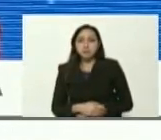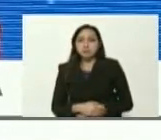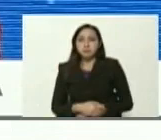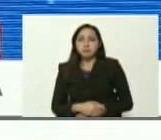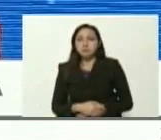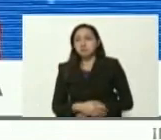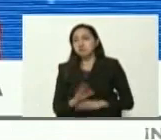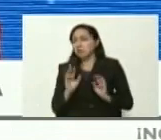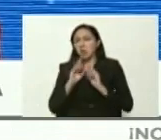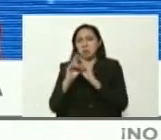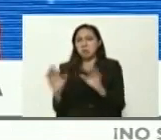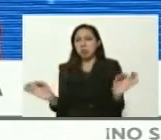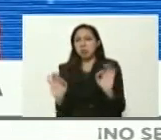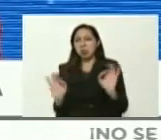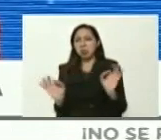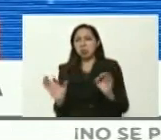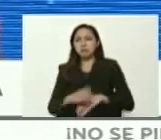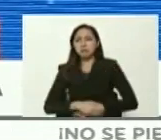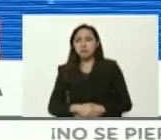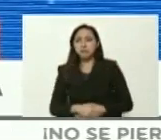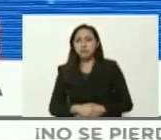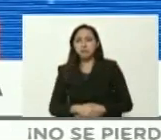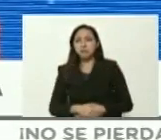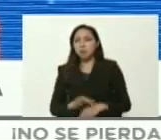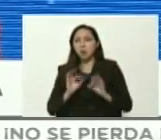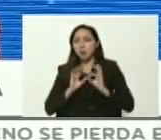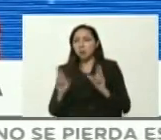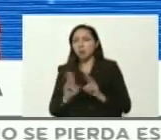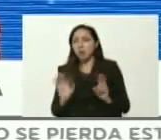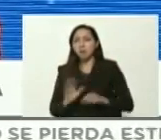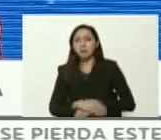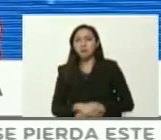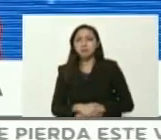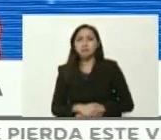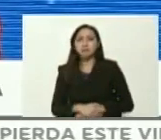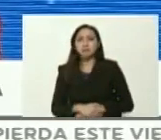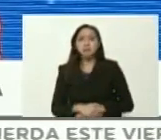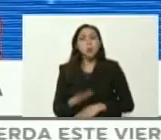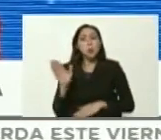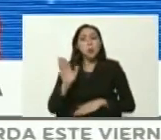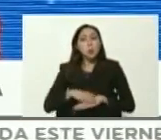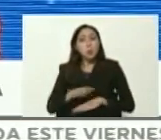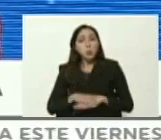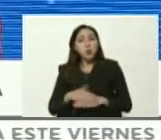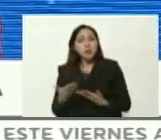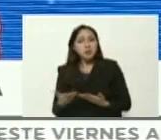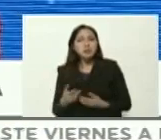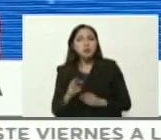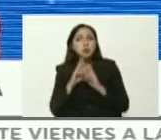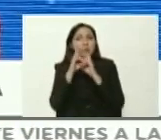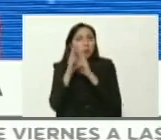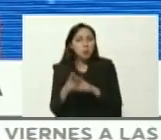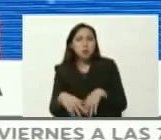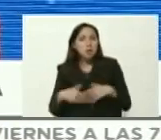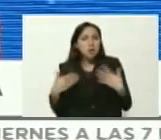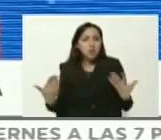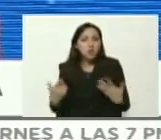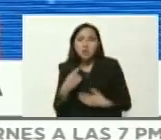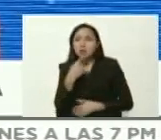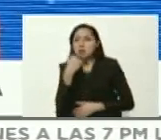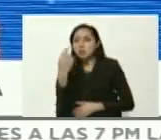Ni lo respondo. Ni lo respondo. Porque si algo tendría que responder, tendría que decir,